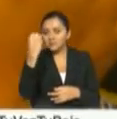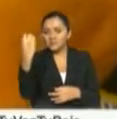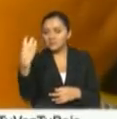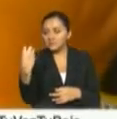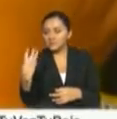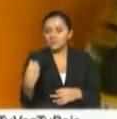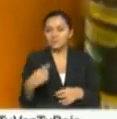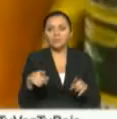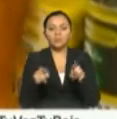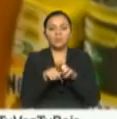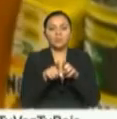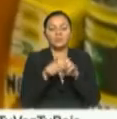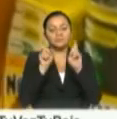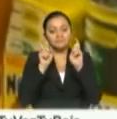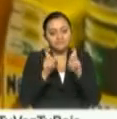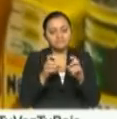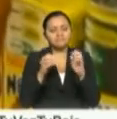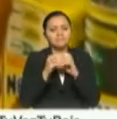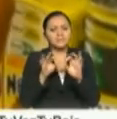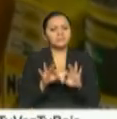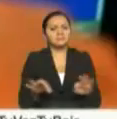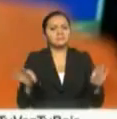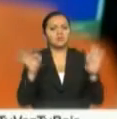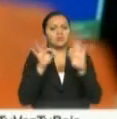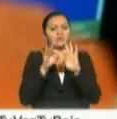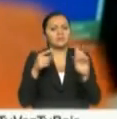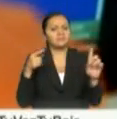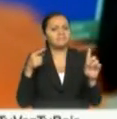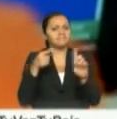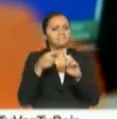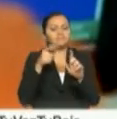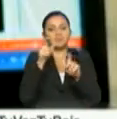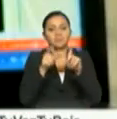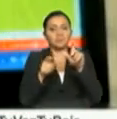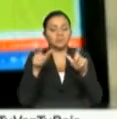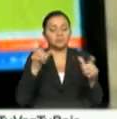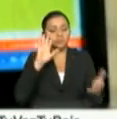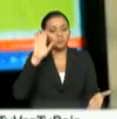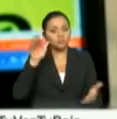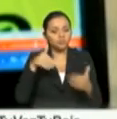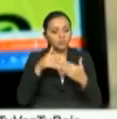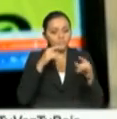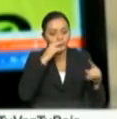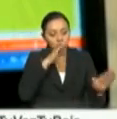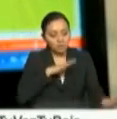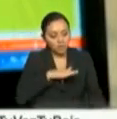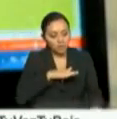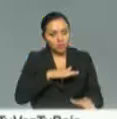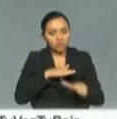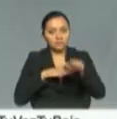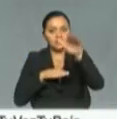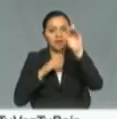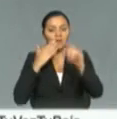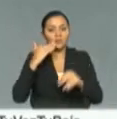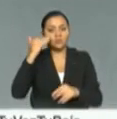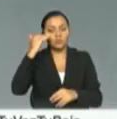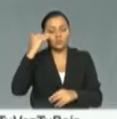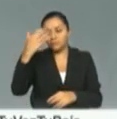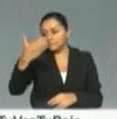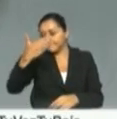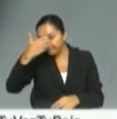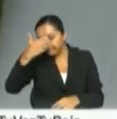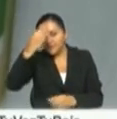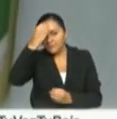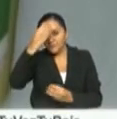constituye una herramienta clave y útil para que las personas de todas las edades tomen una decisión informada